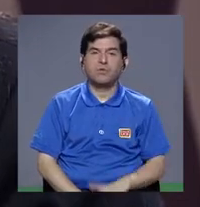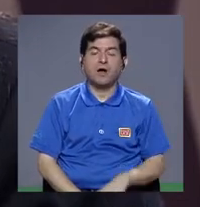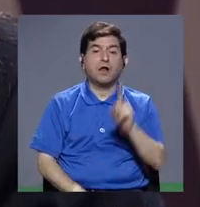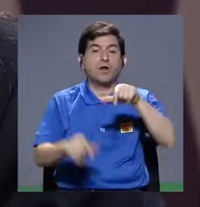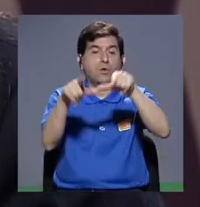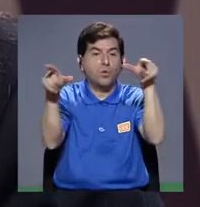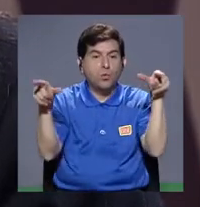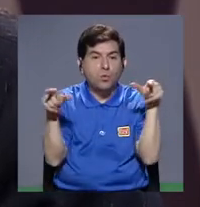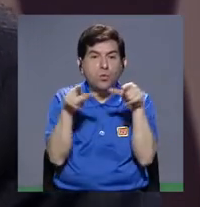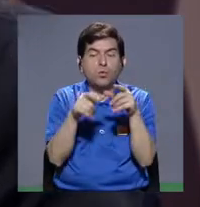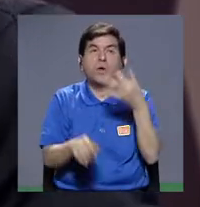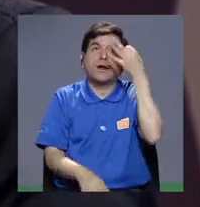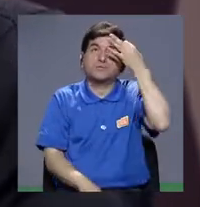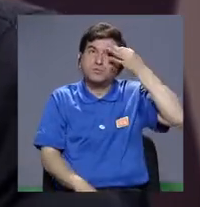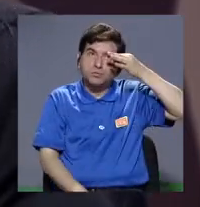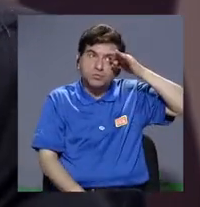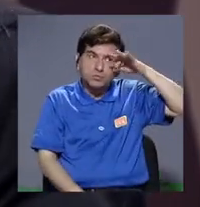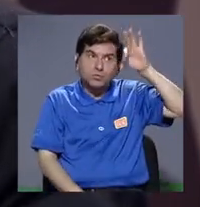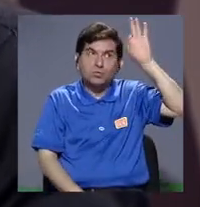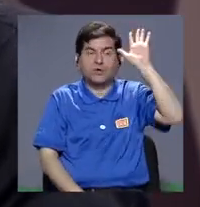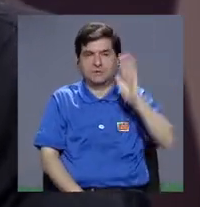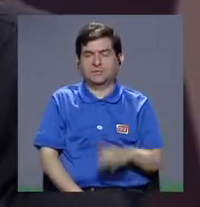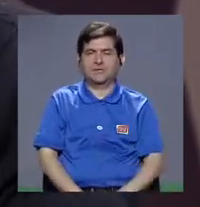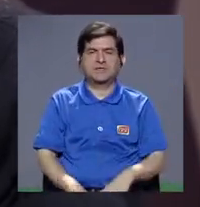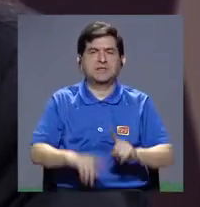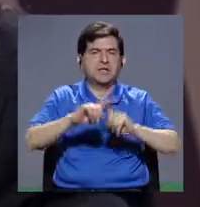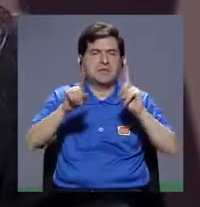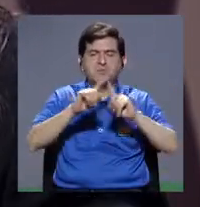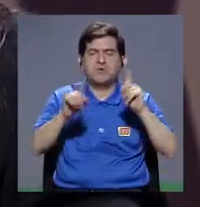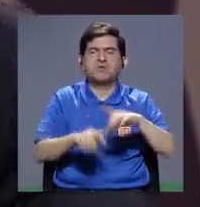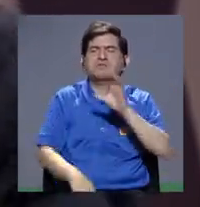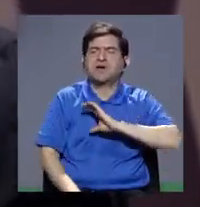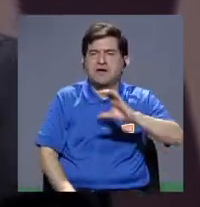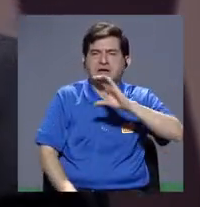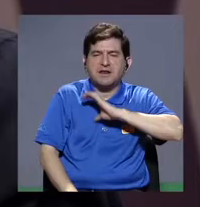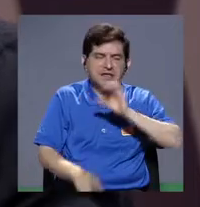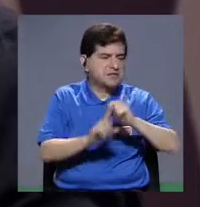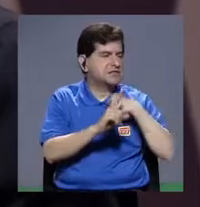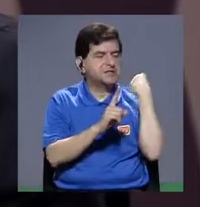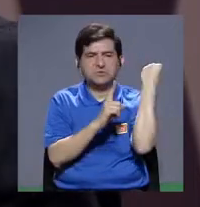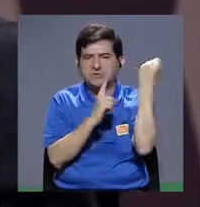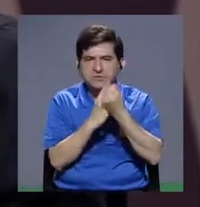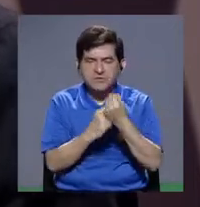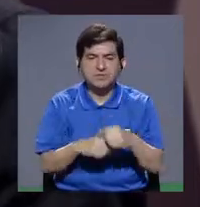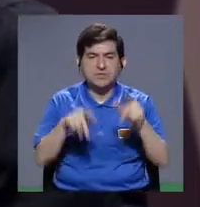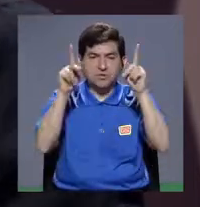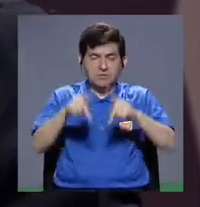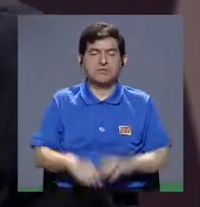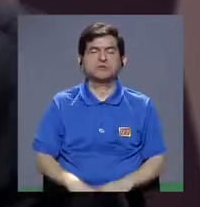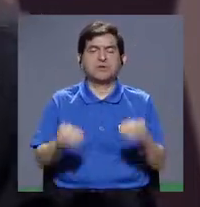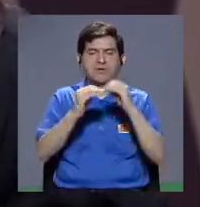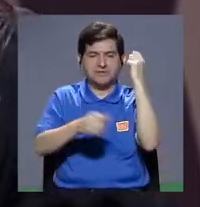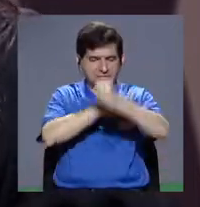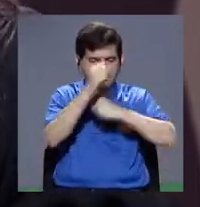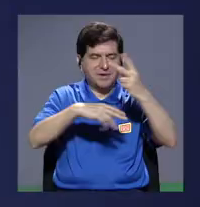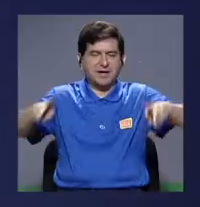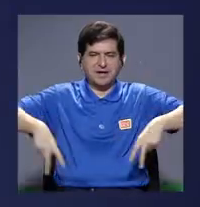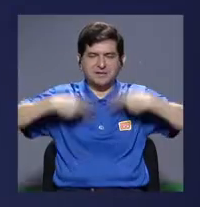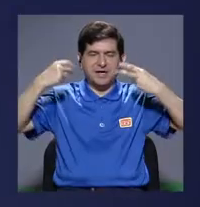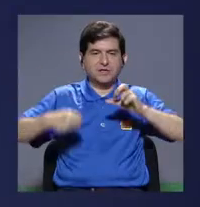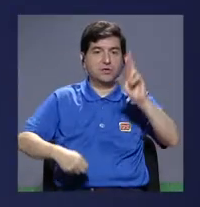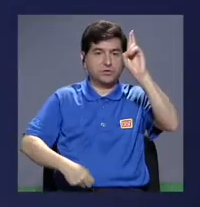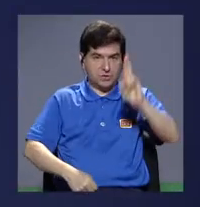un lugar donde supuestamente por equis propiedades y condiciones hace que la gente viva más